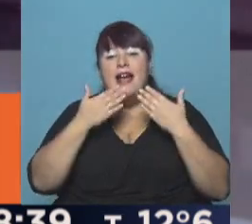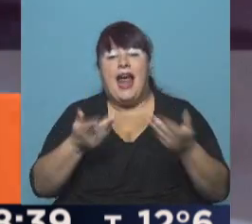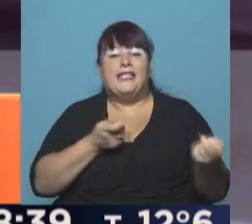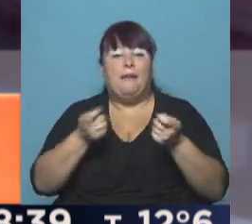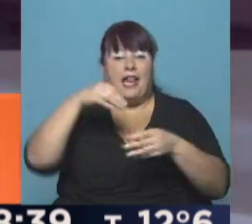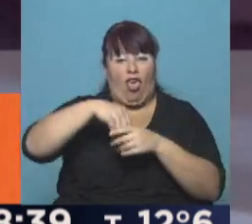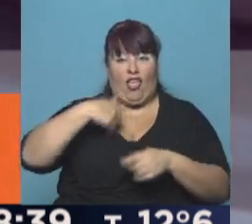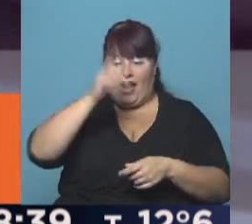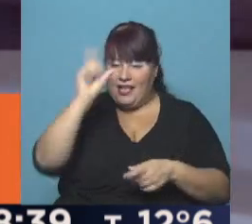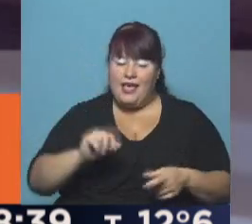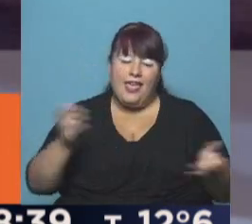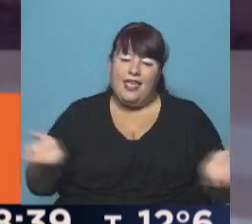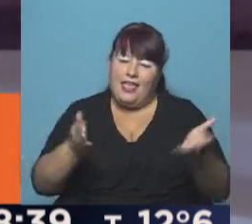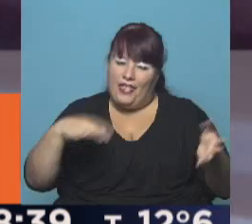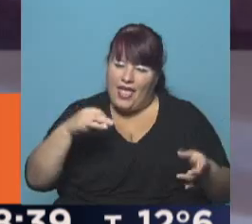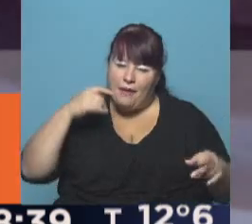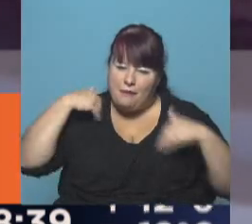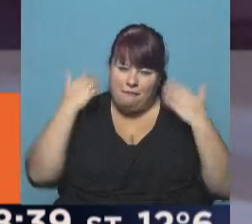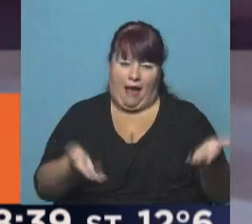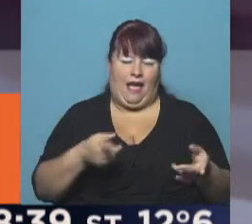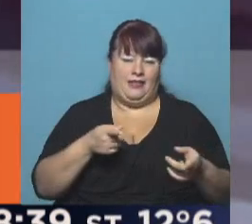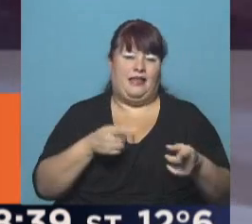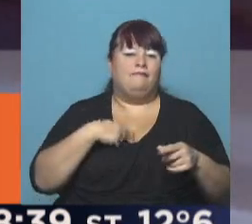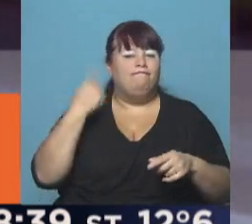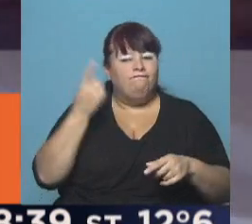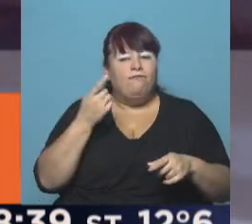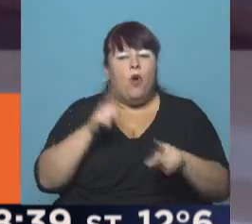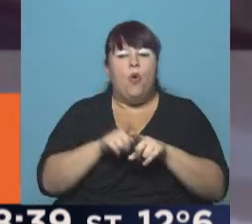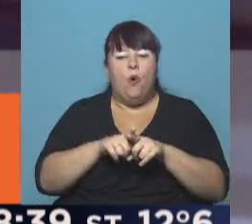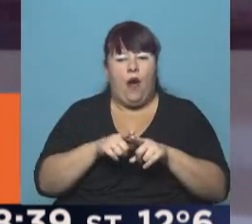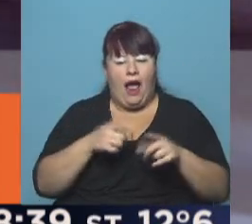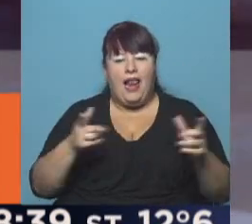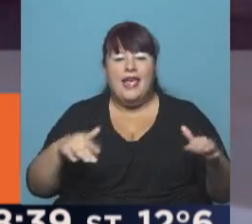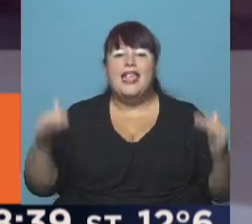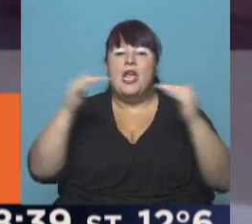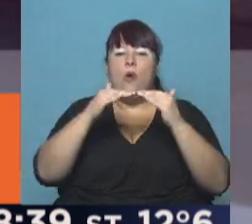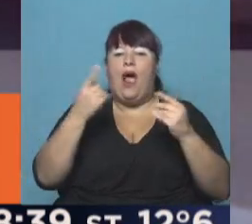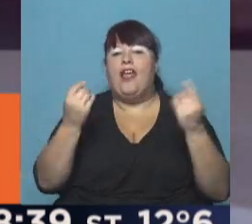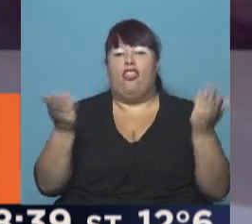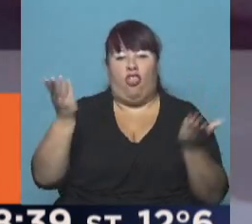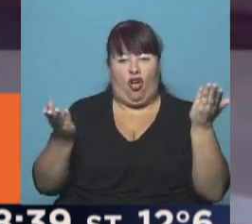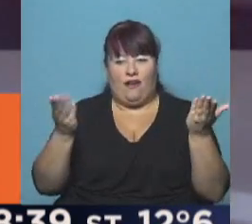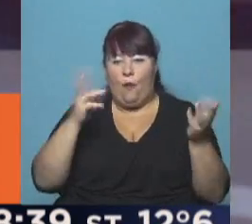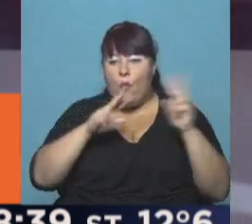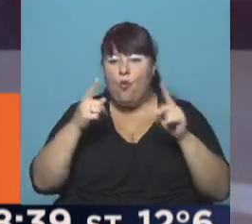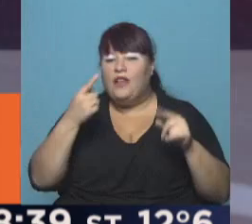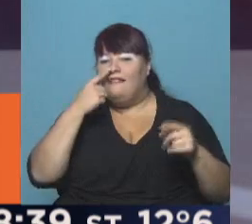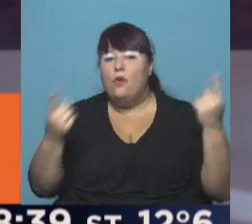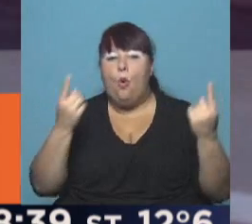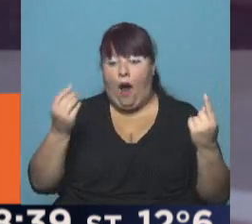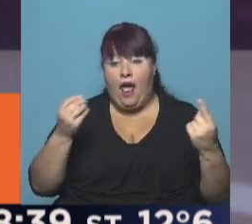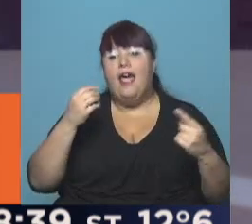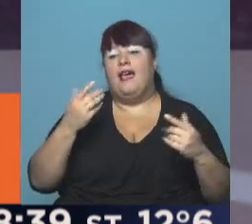mercado interno hay que promover las y profundizarlas y estamos compatibilizando los intereses de dos puntas y sin duda